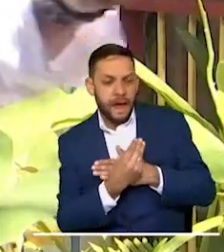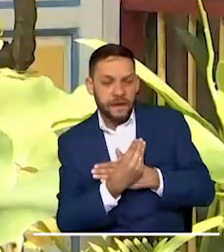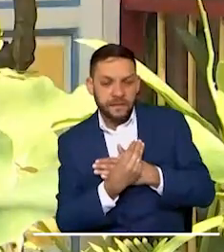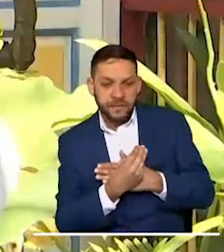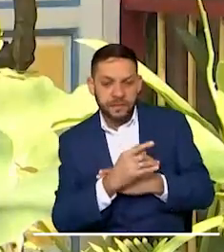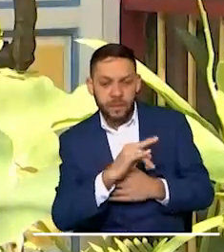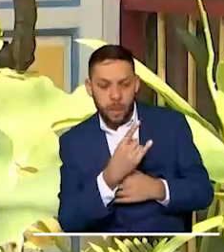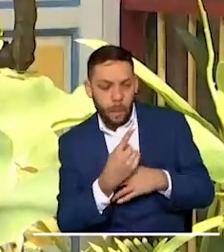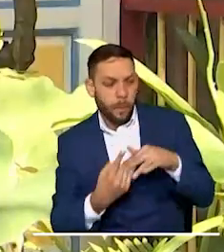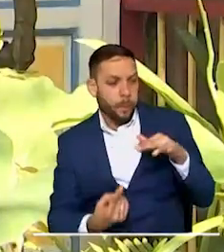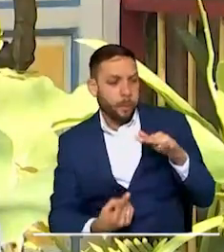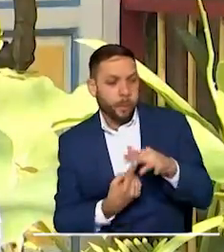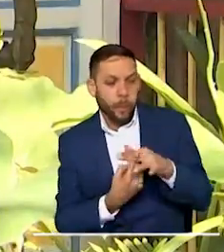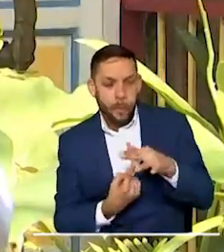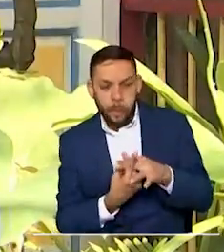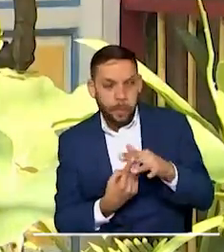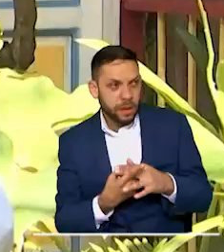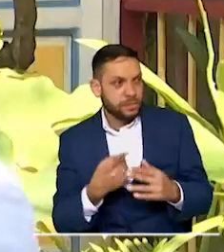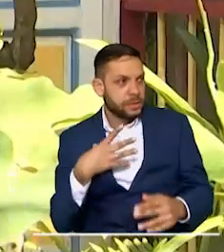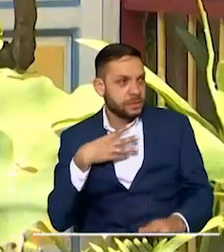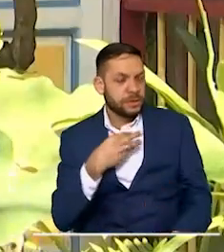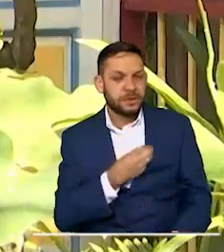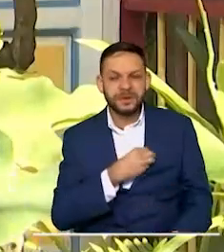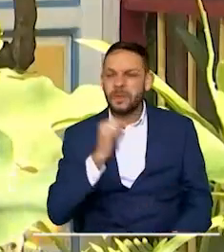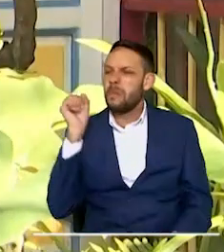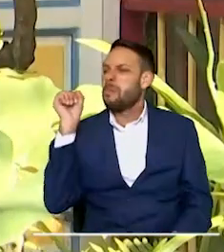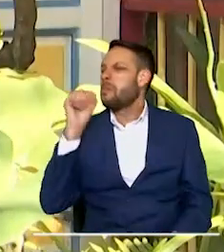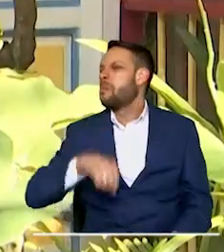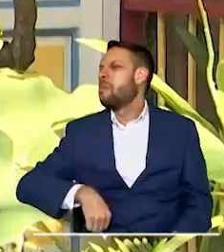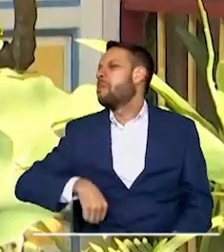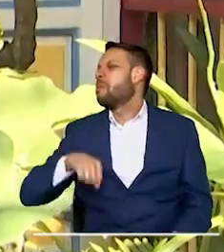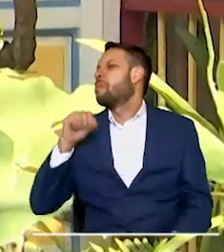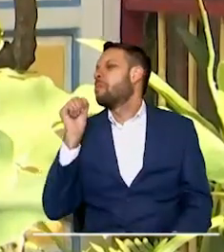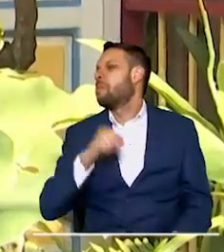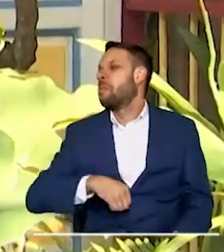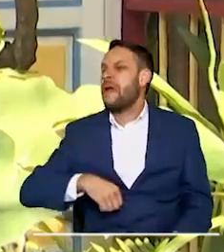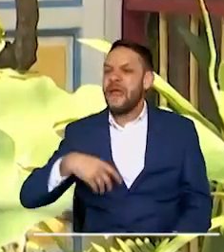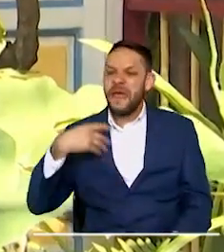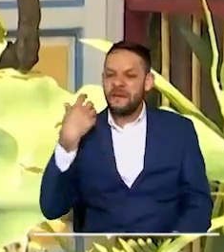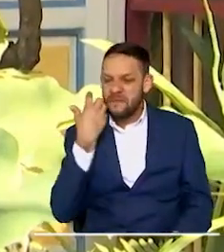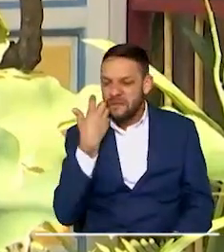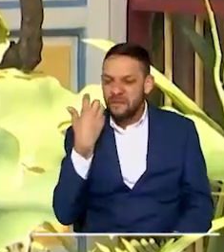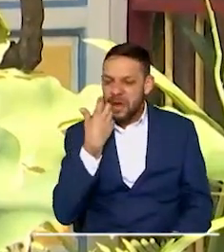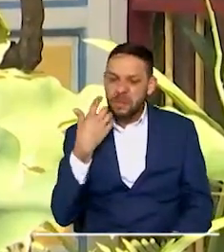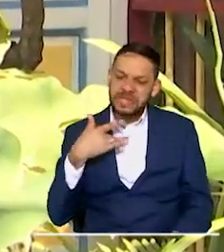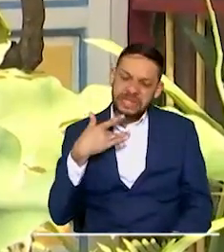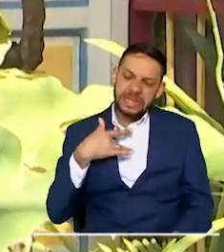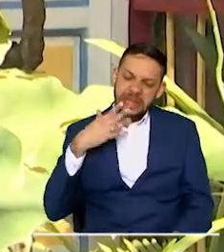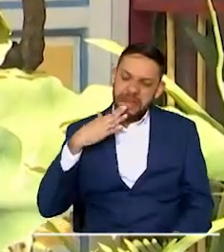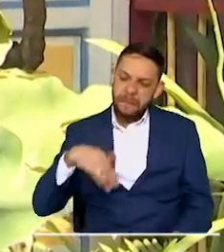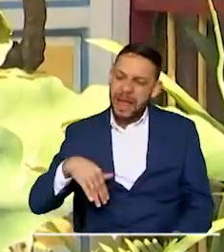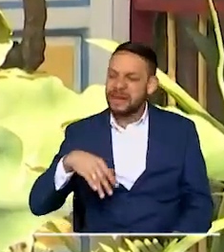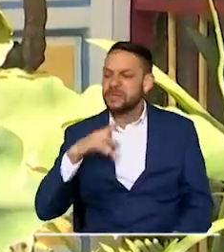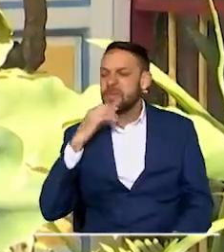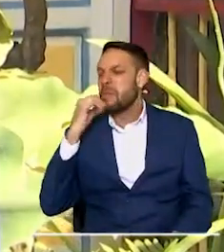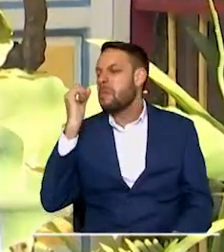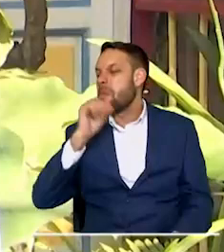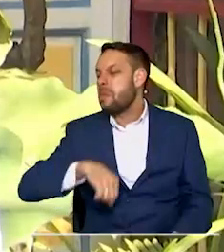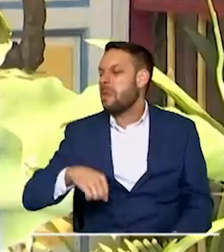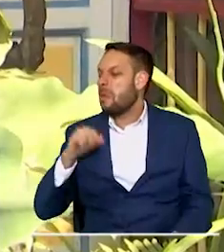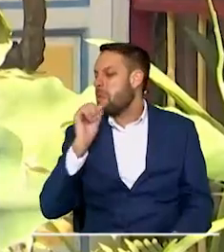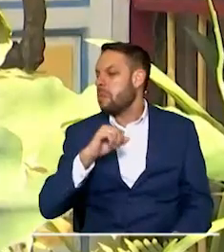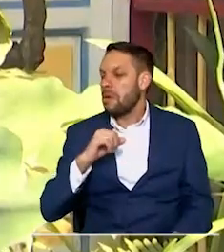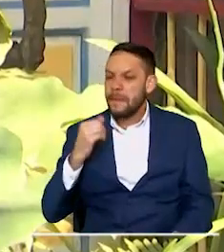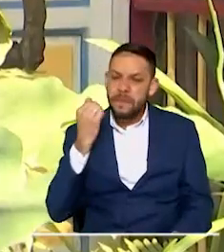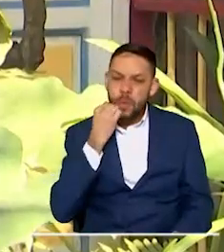estamos viendo la parte adelantica del carro, no estamos viendo los síntomas, no estamos viendo los exámenes de laboratorio que hay que hacer con regularidad. Y si yo veo